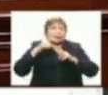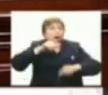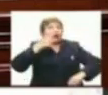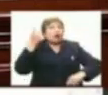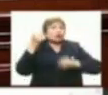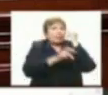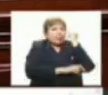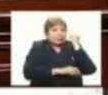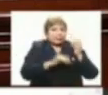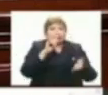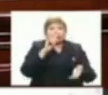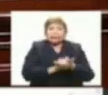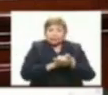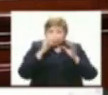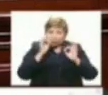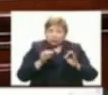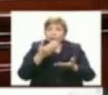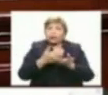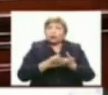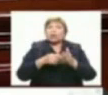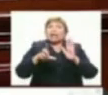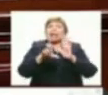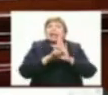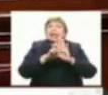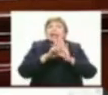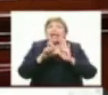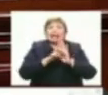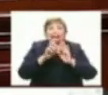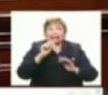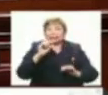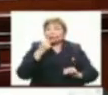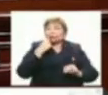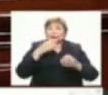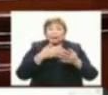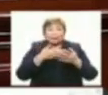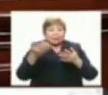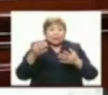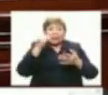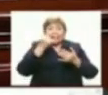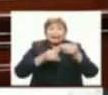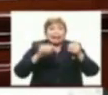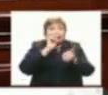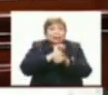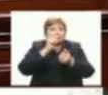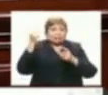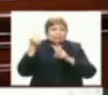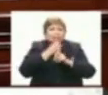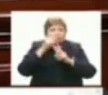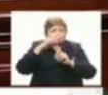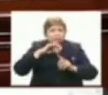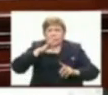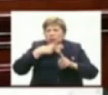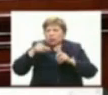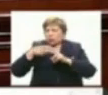implicados. Debemos contar con una legislación que desaliente la criminalidad de todo